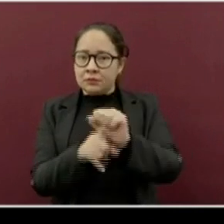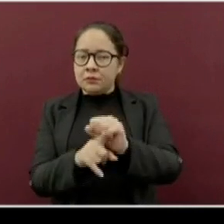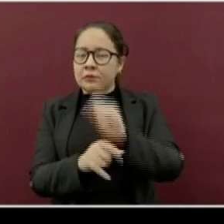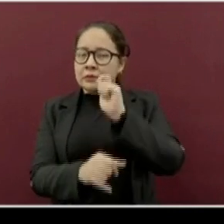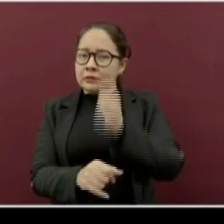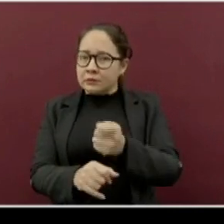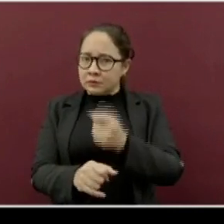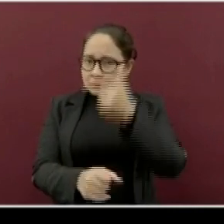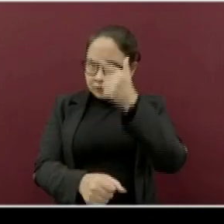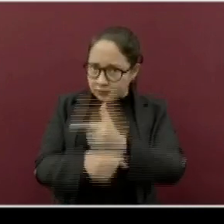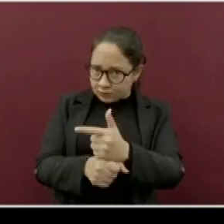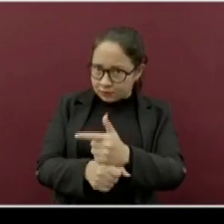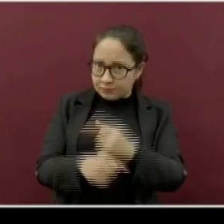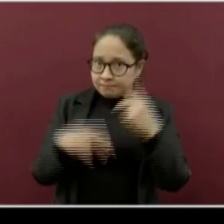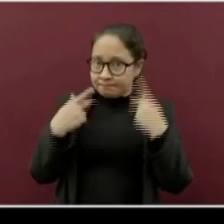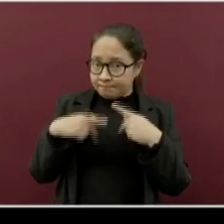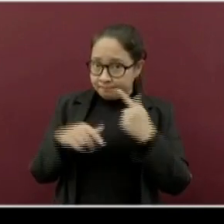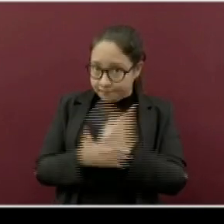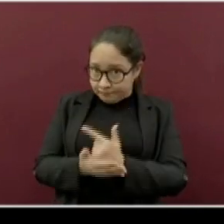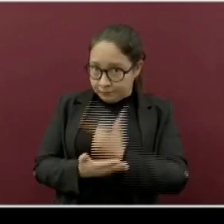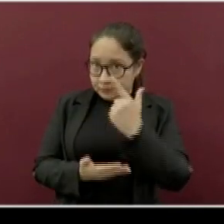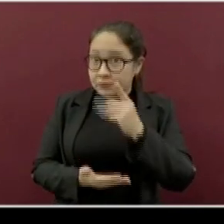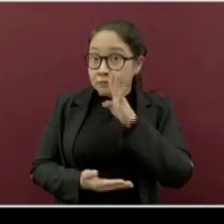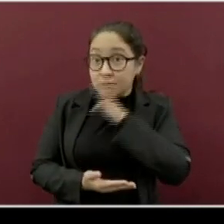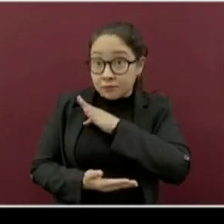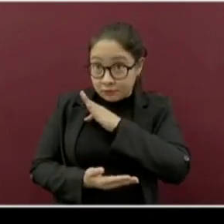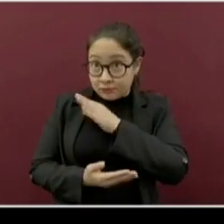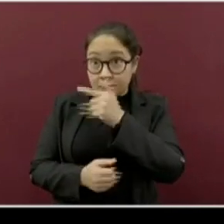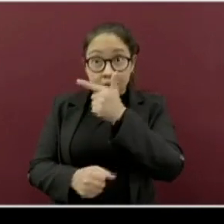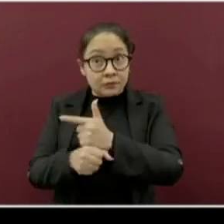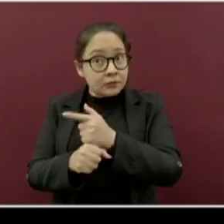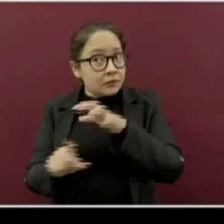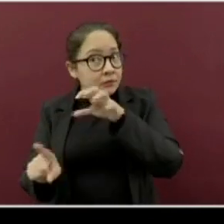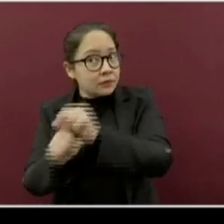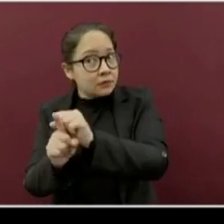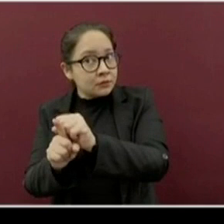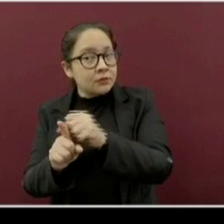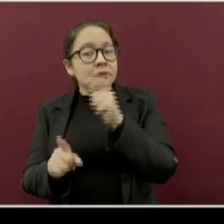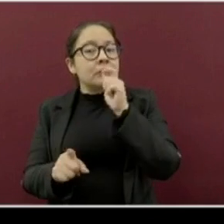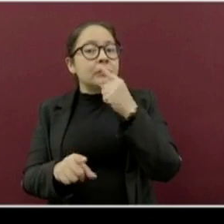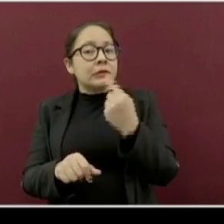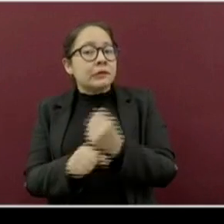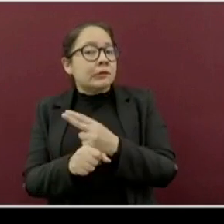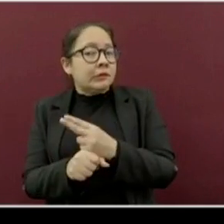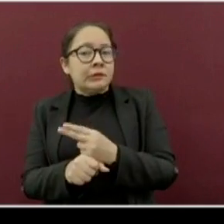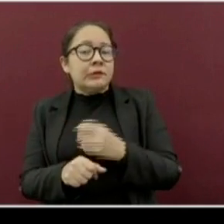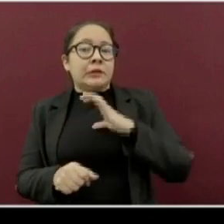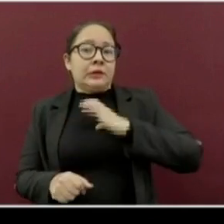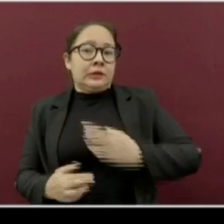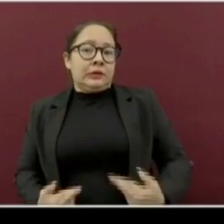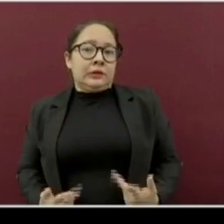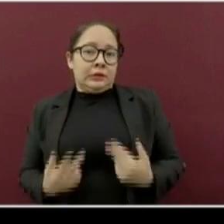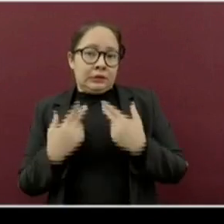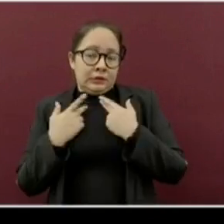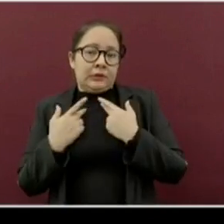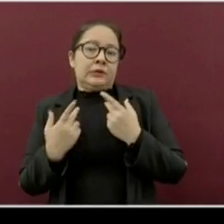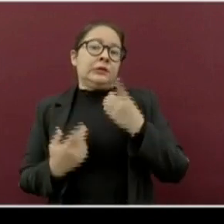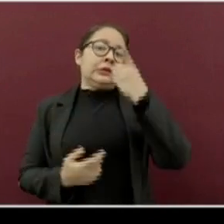oportuna de padecimientos muy graves en compañeros periodistas, como el cáncer, la